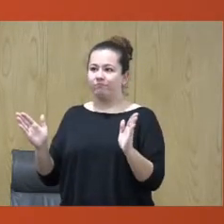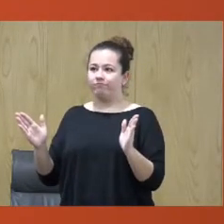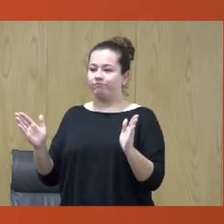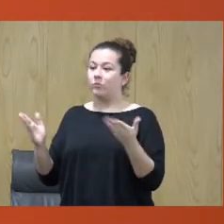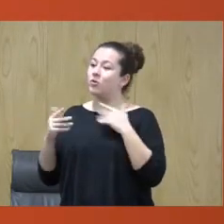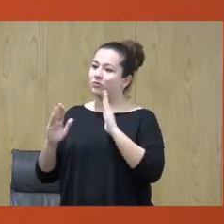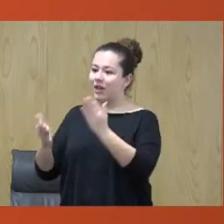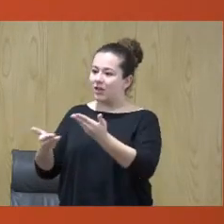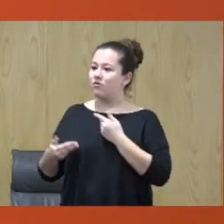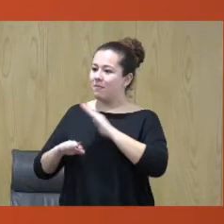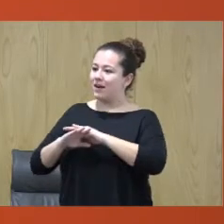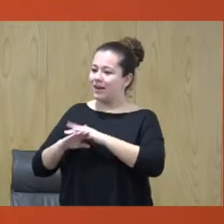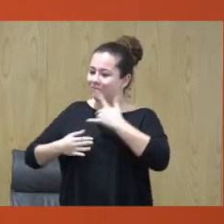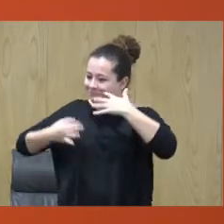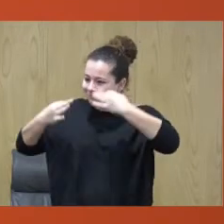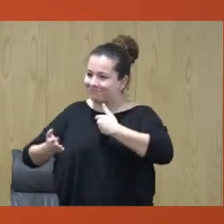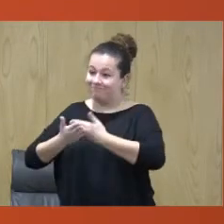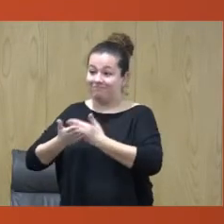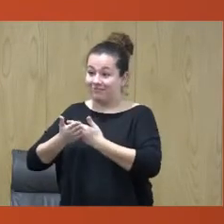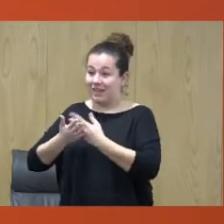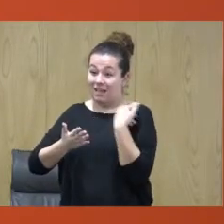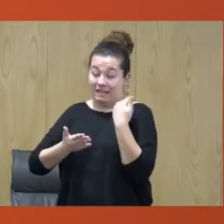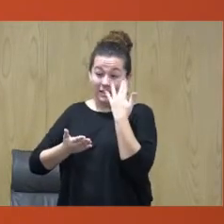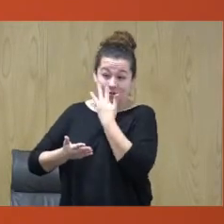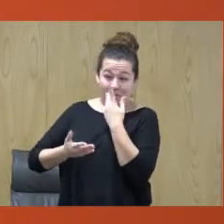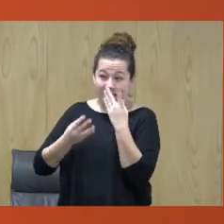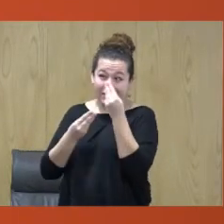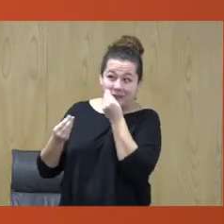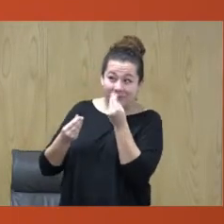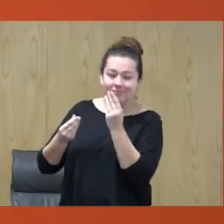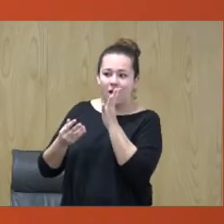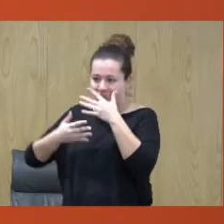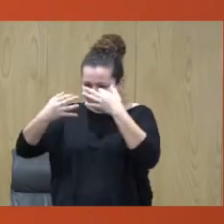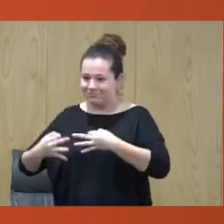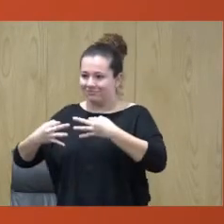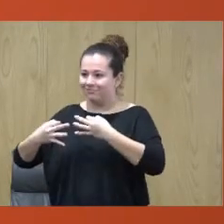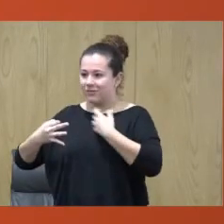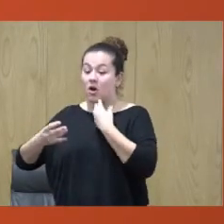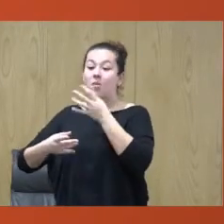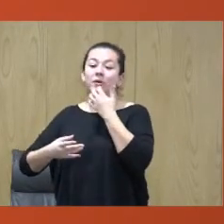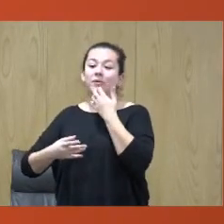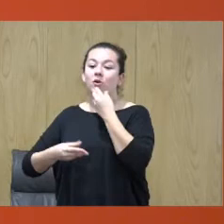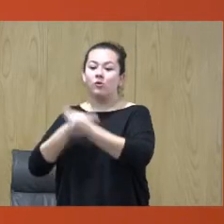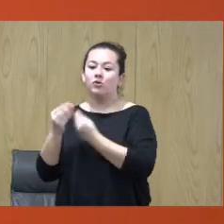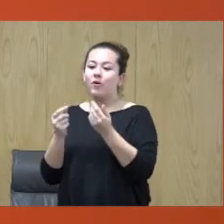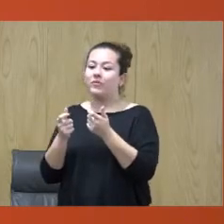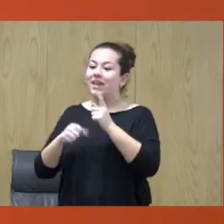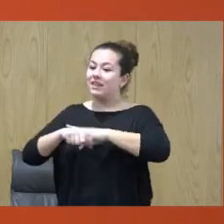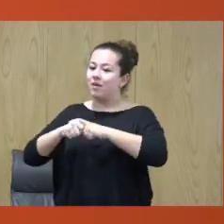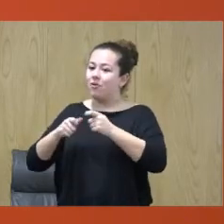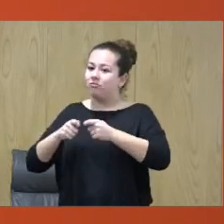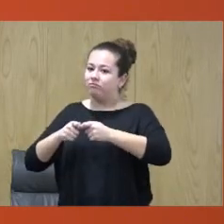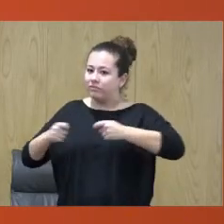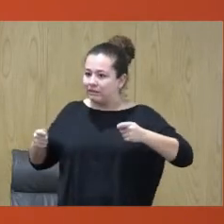nos ayuda a confirmar sospechas e intuiciones como teníamos sobre, por ejemplo, el uso de aumentar los tiempos, pero nos abre otros campos que